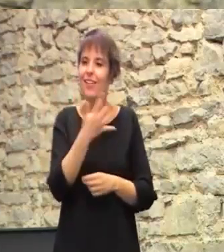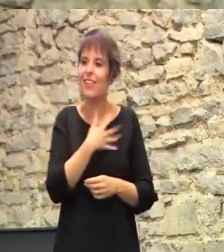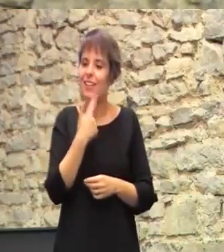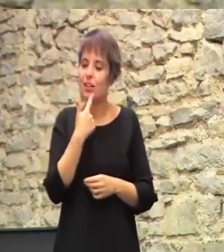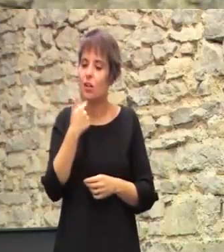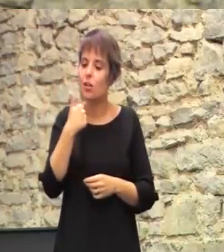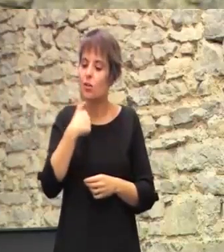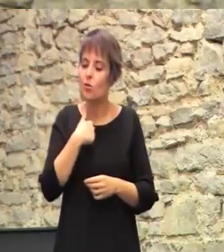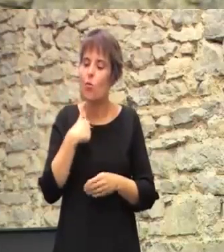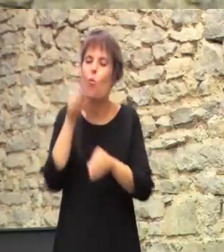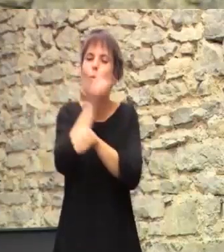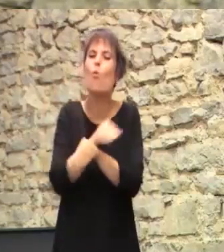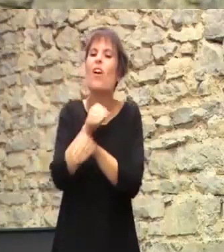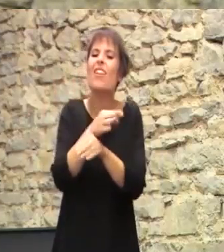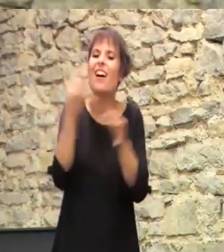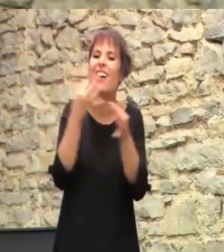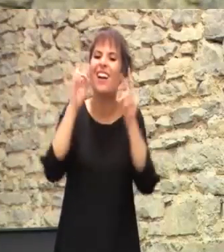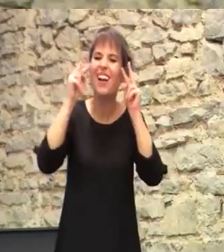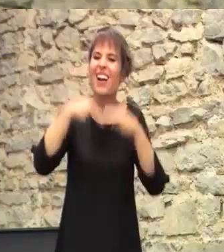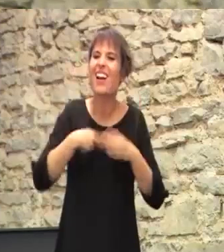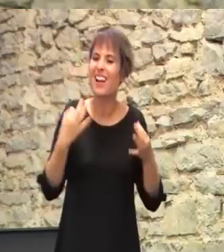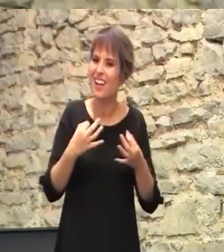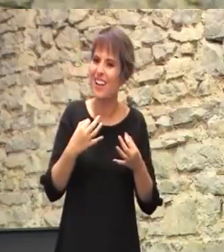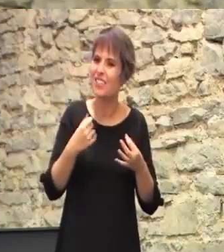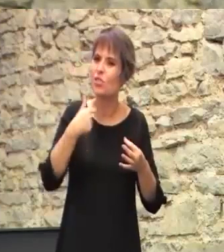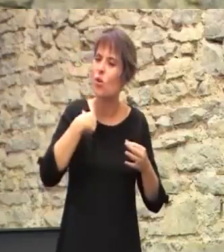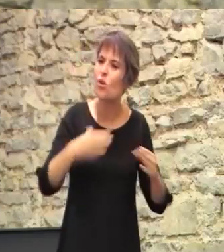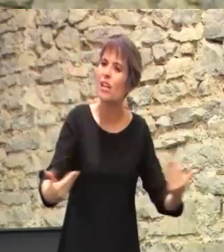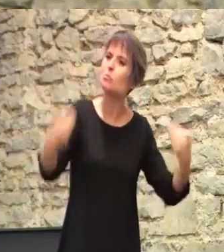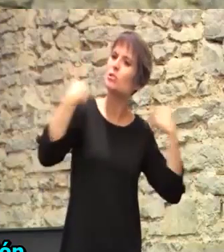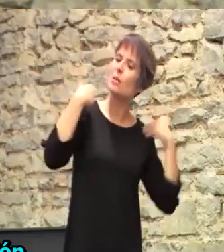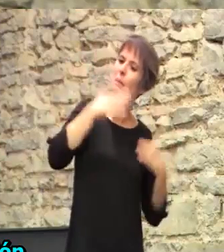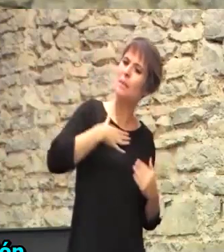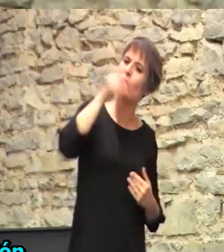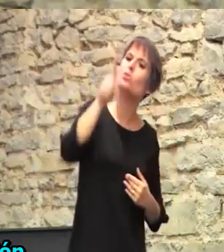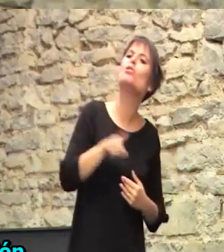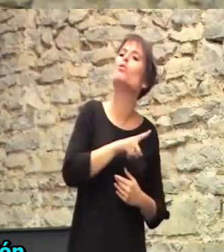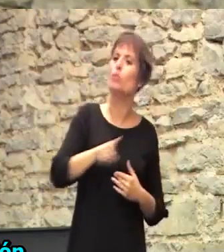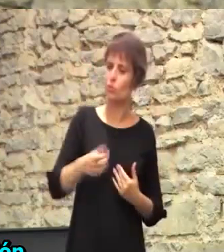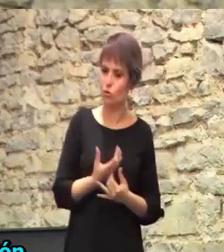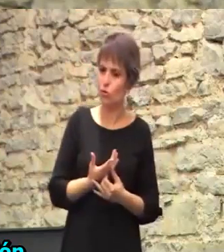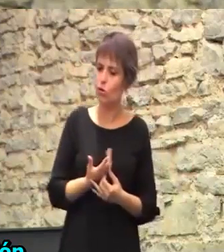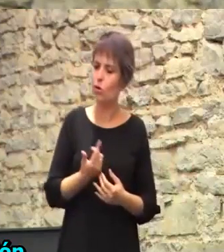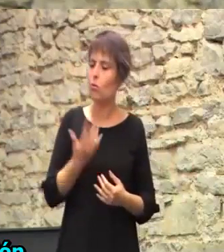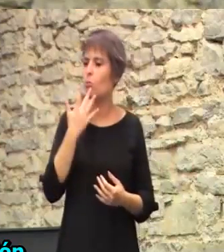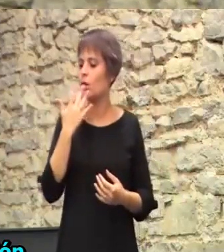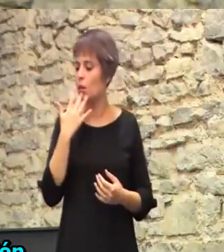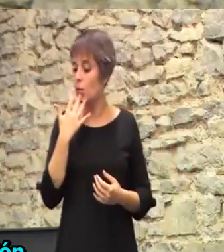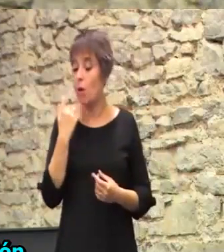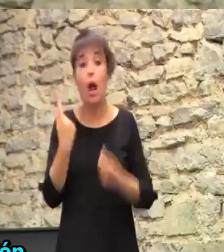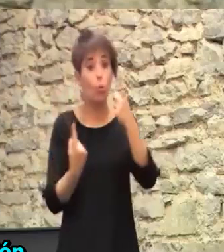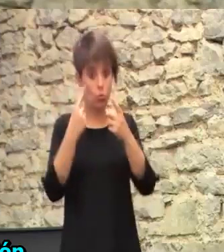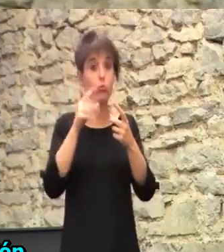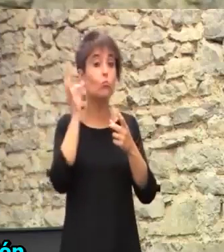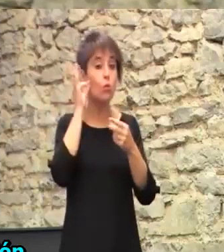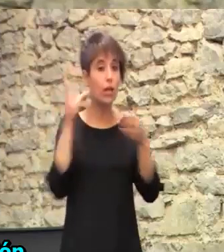creo yo que es cuidar qué es lo que me corresponde y lo que no como como siento por ejemplo hay grupos